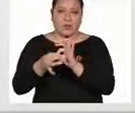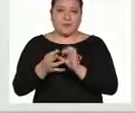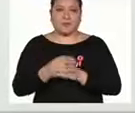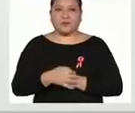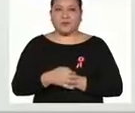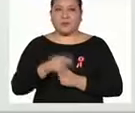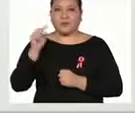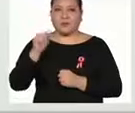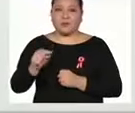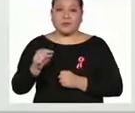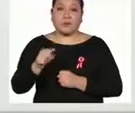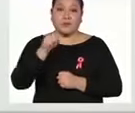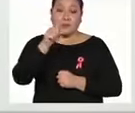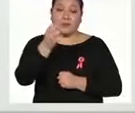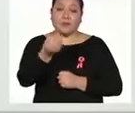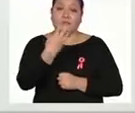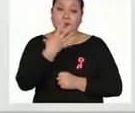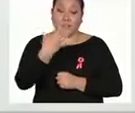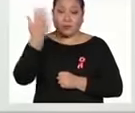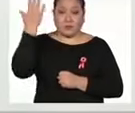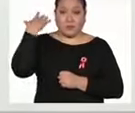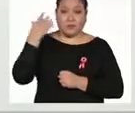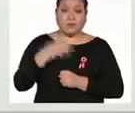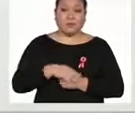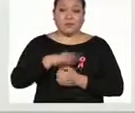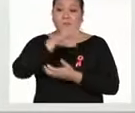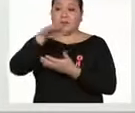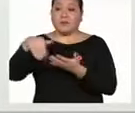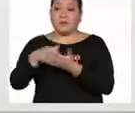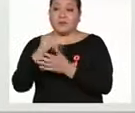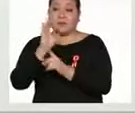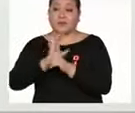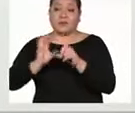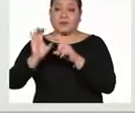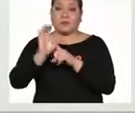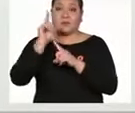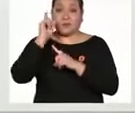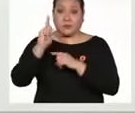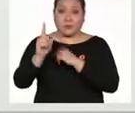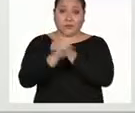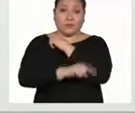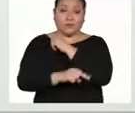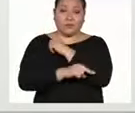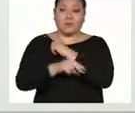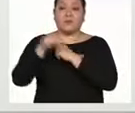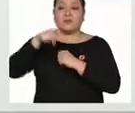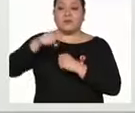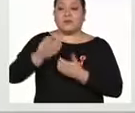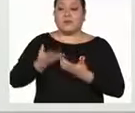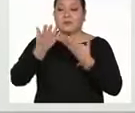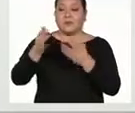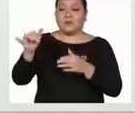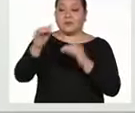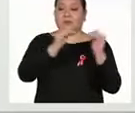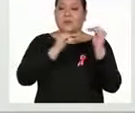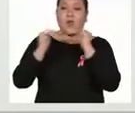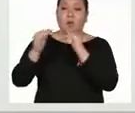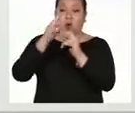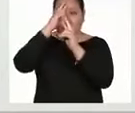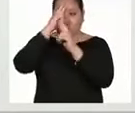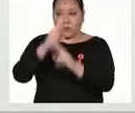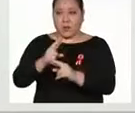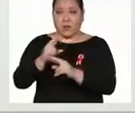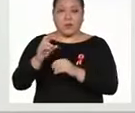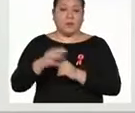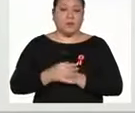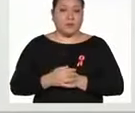ver un poco con lo que ya mencionaste. Todas las culturas de una nación merecen el mismo respeto y el mismo